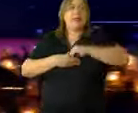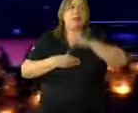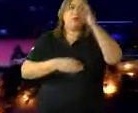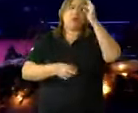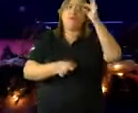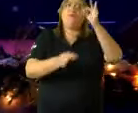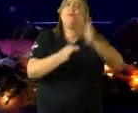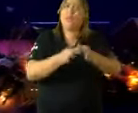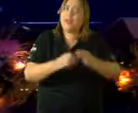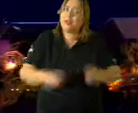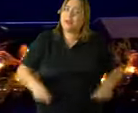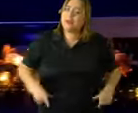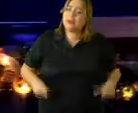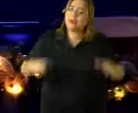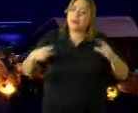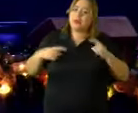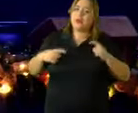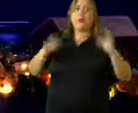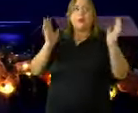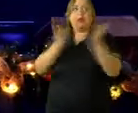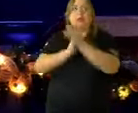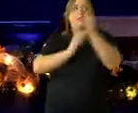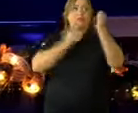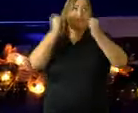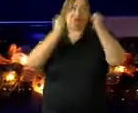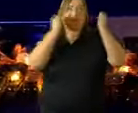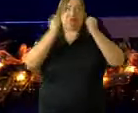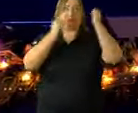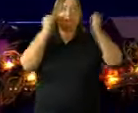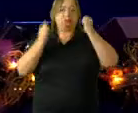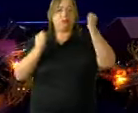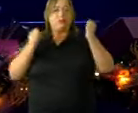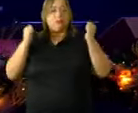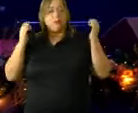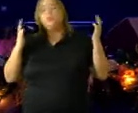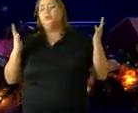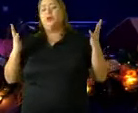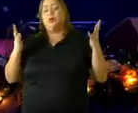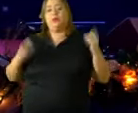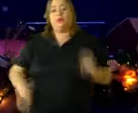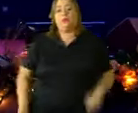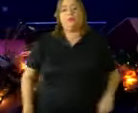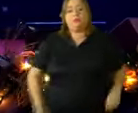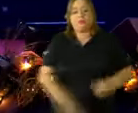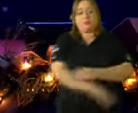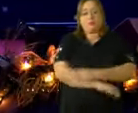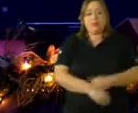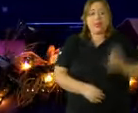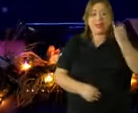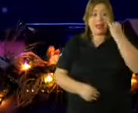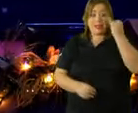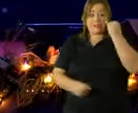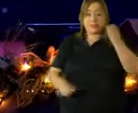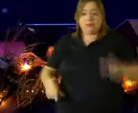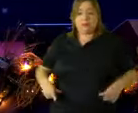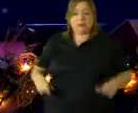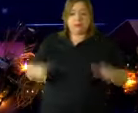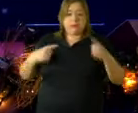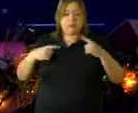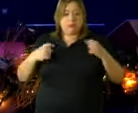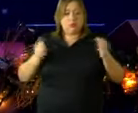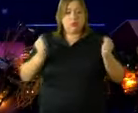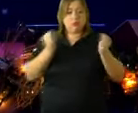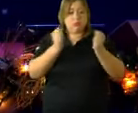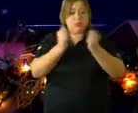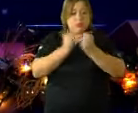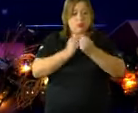fe, aleluya. Oh. si vivimos por fe. Tú y yo